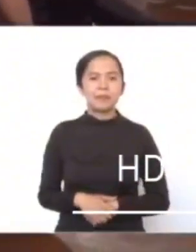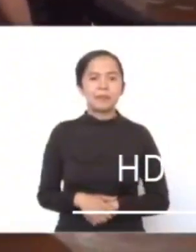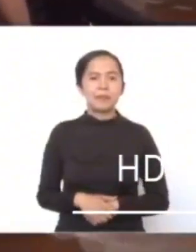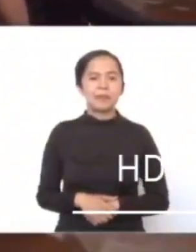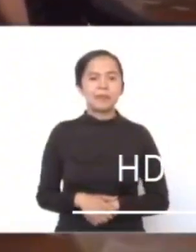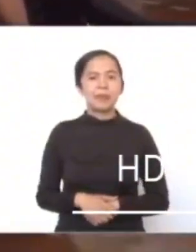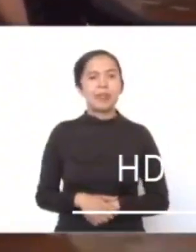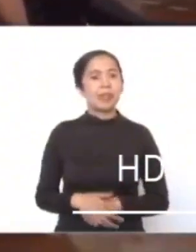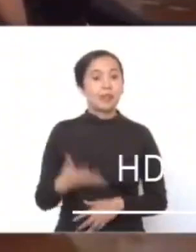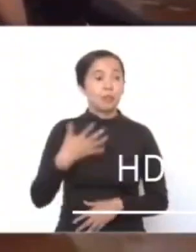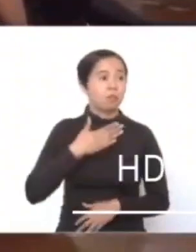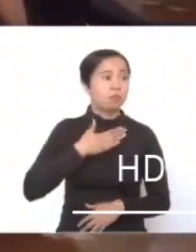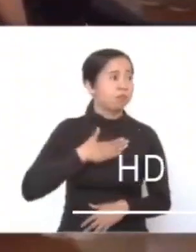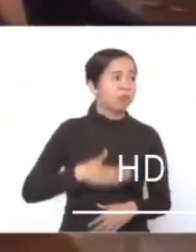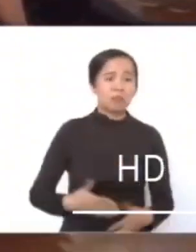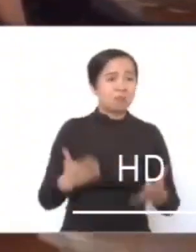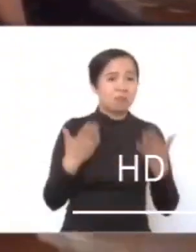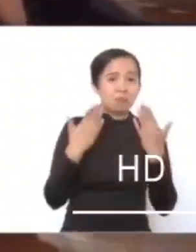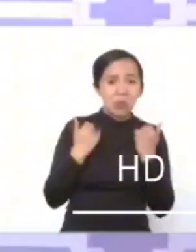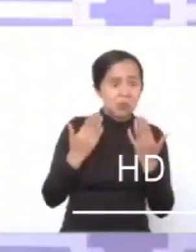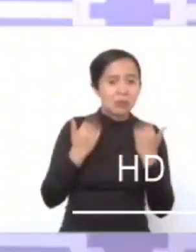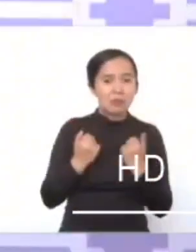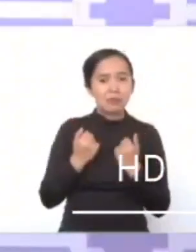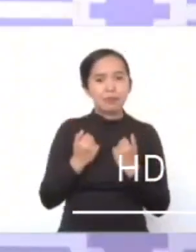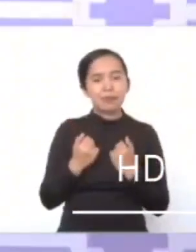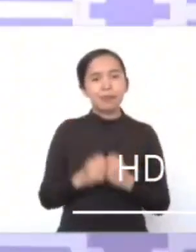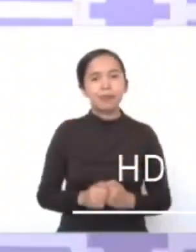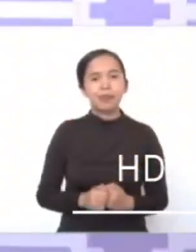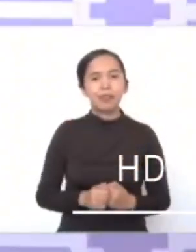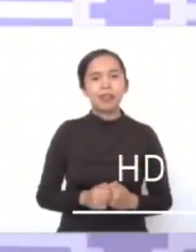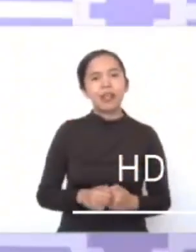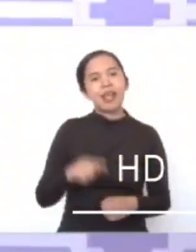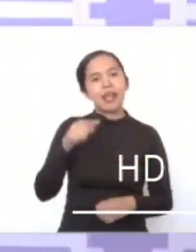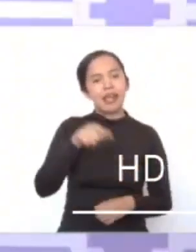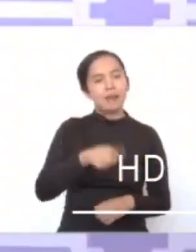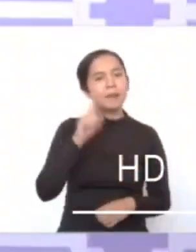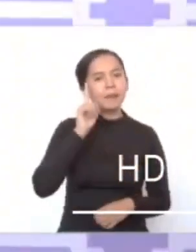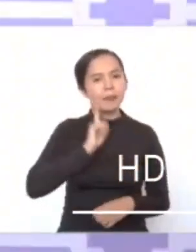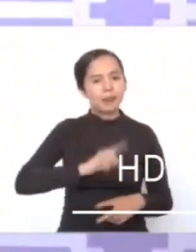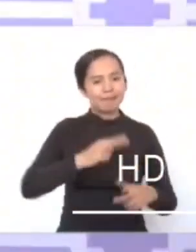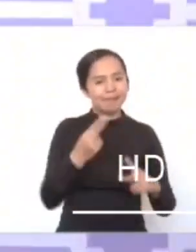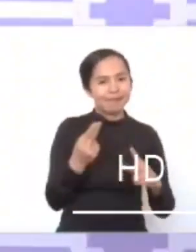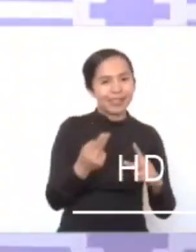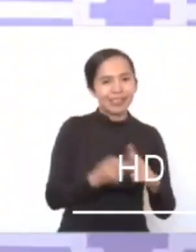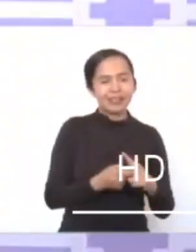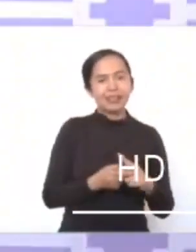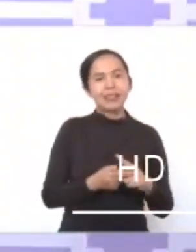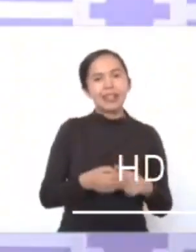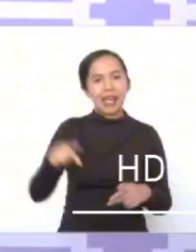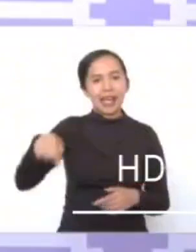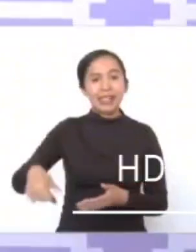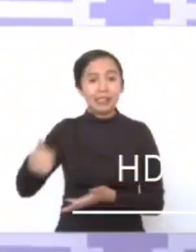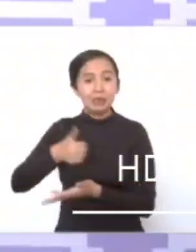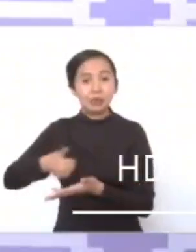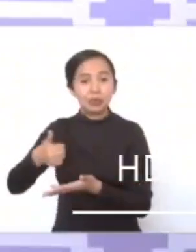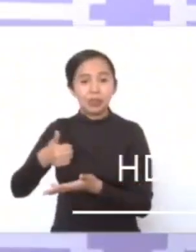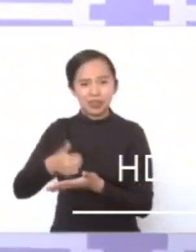Y no hay justicia en el caso de un feminicidio de una mujer de la Ciudad de